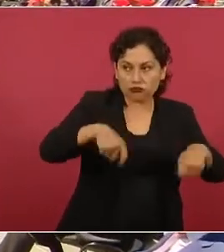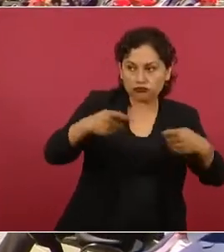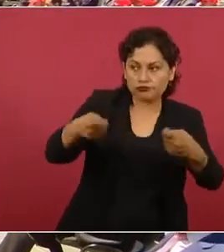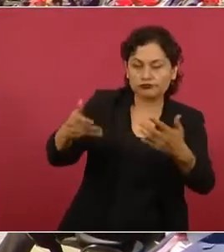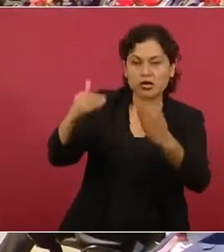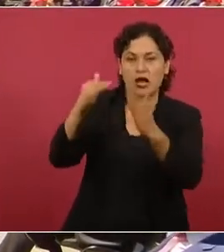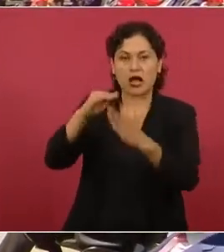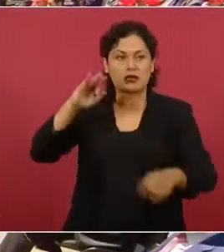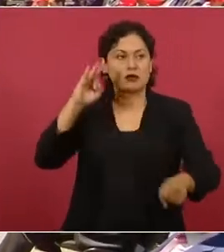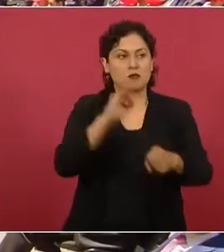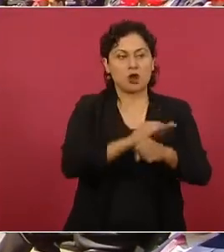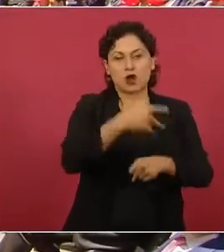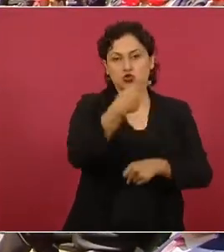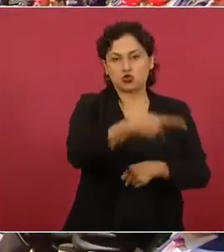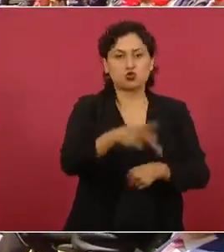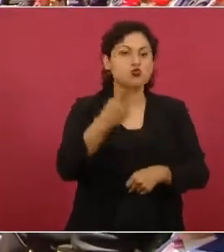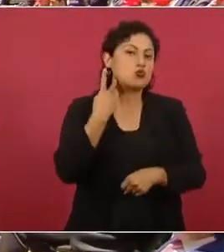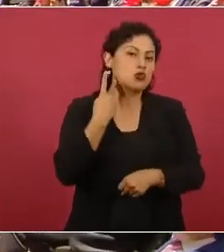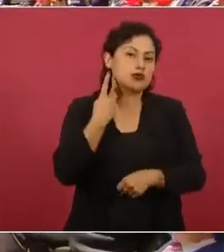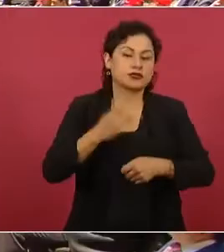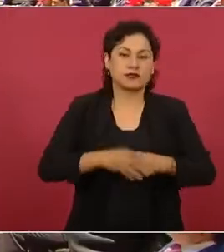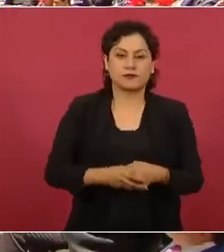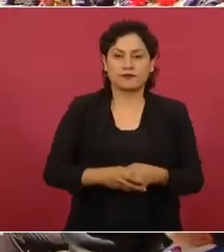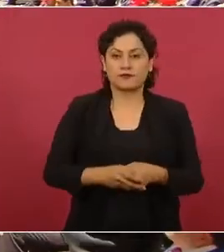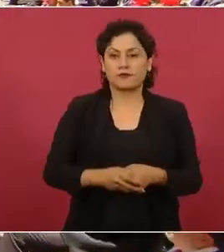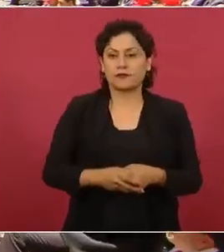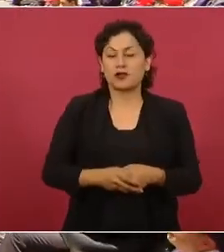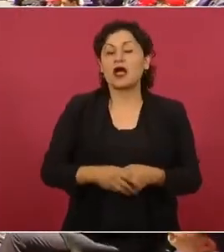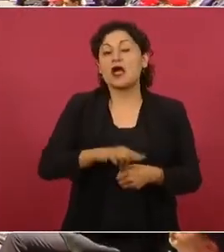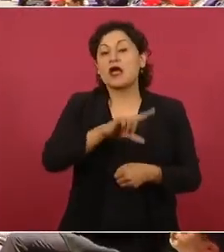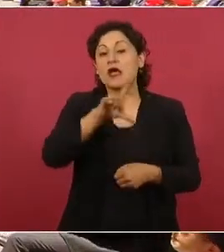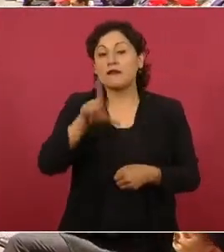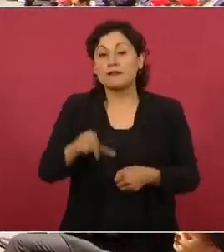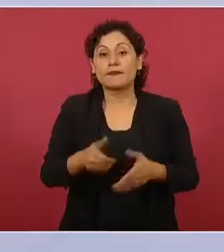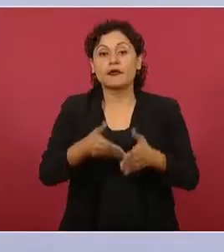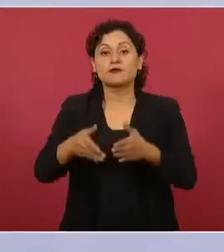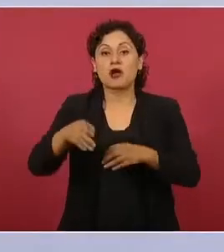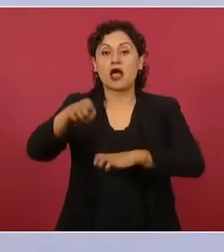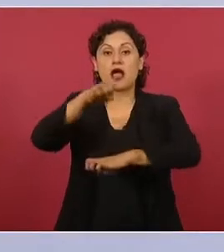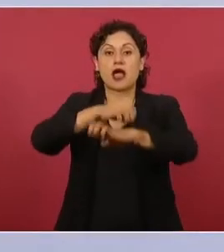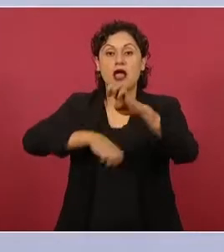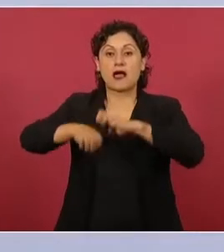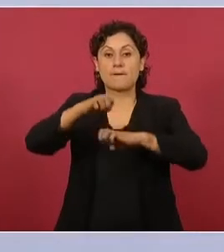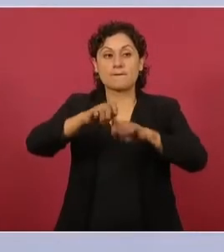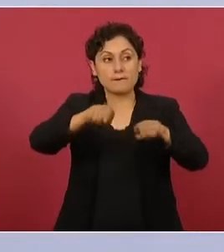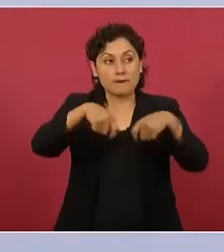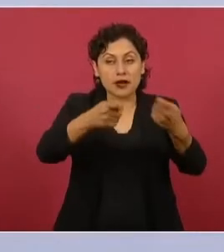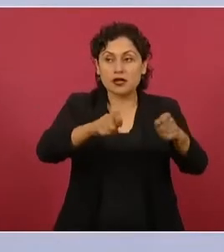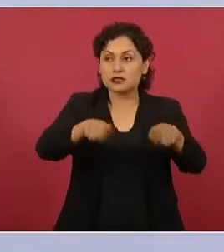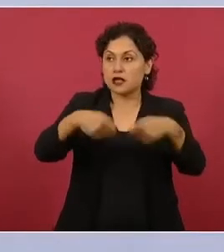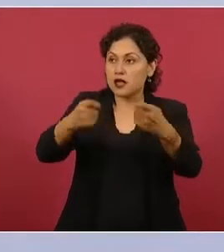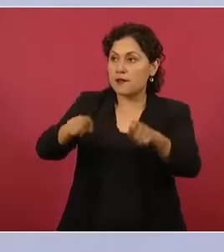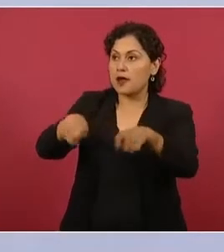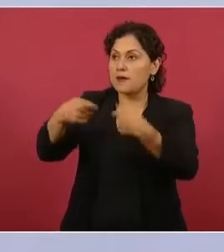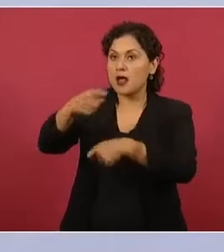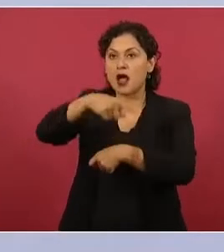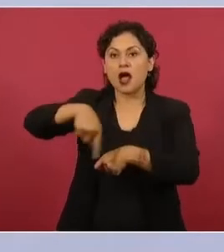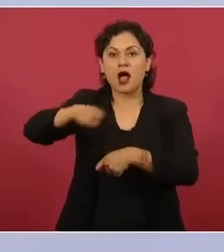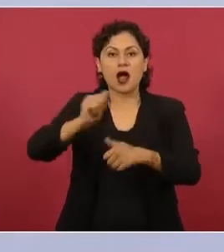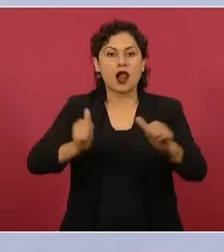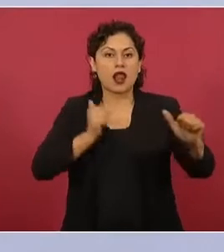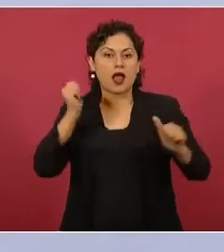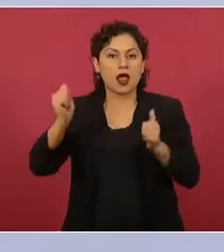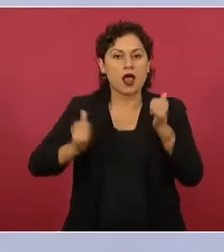política. En años más recientes se favoreció a supuestos empresarios que se enriquecieron a costa de los trabajadores,